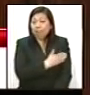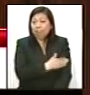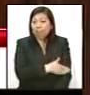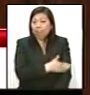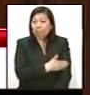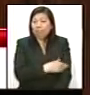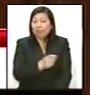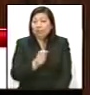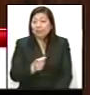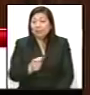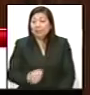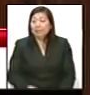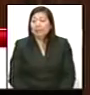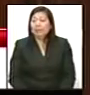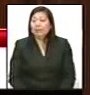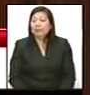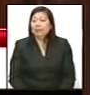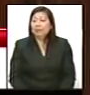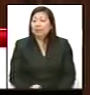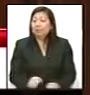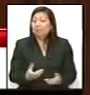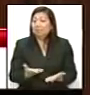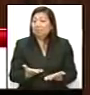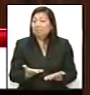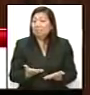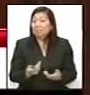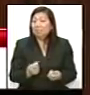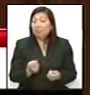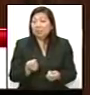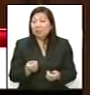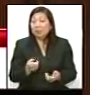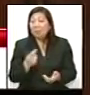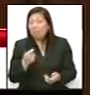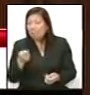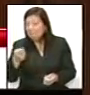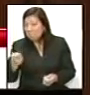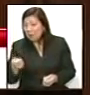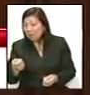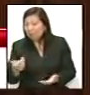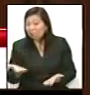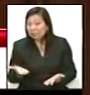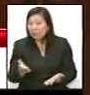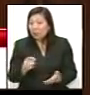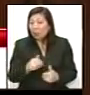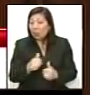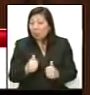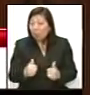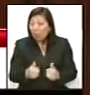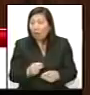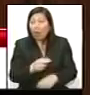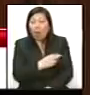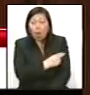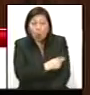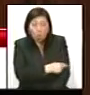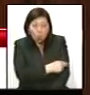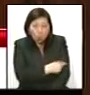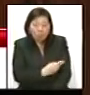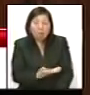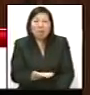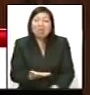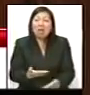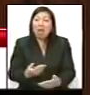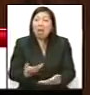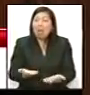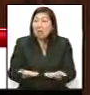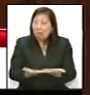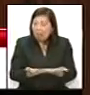la gente, señores. Mira, si finalmente hubiera corrompido a la gente, pero Odebrecht hubiera hecho escuelas, hospitales, carreteras a favor de la